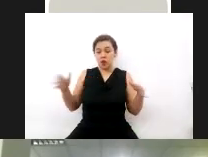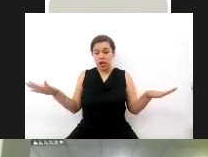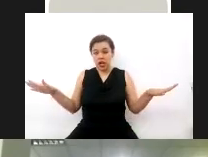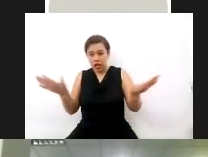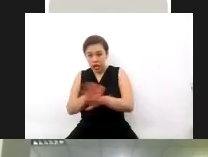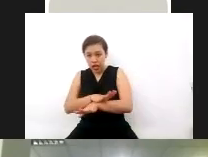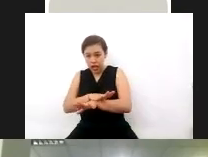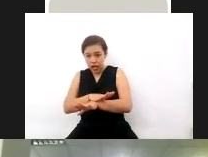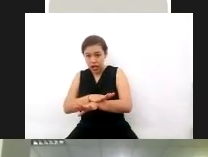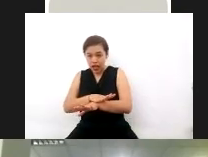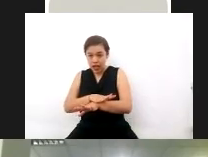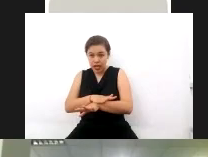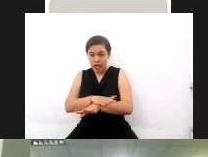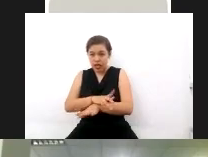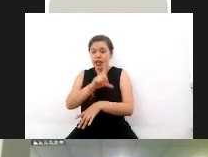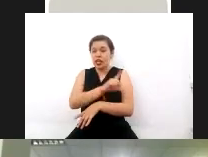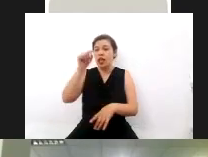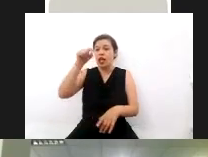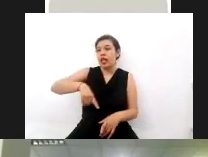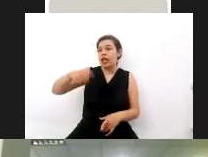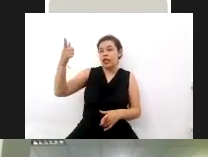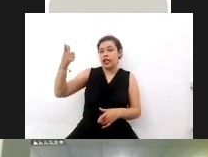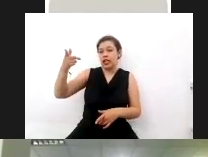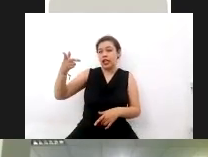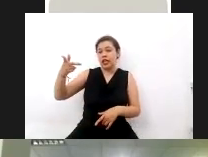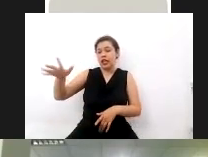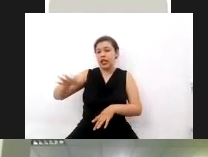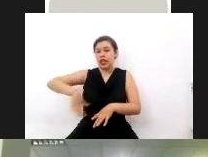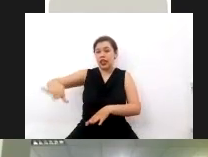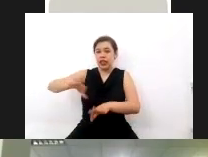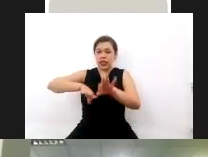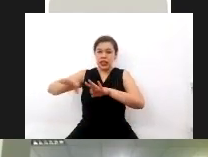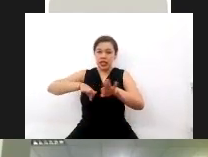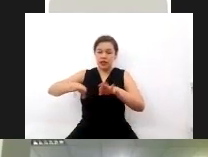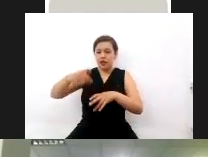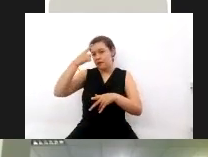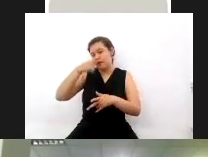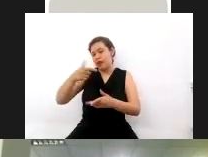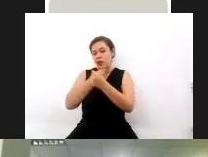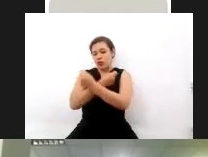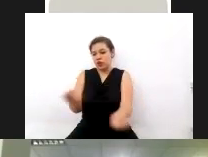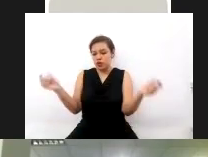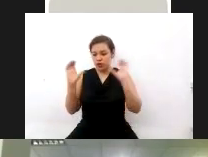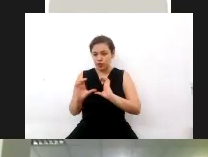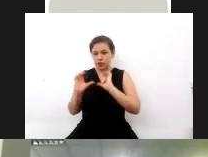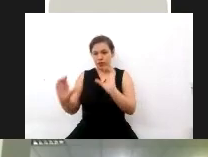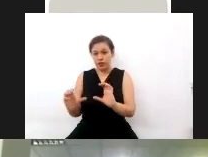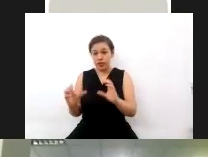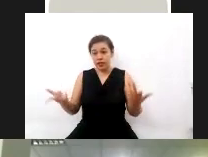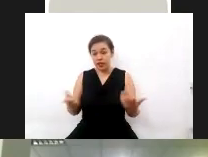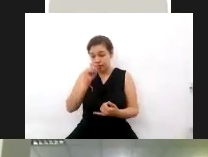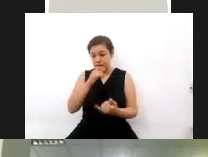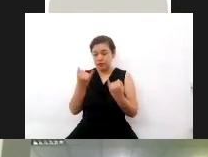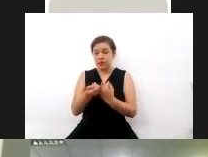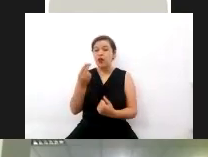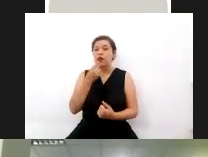y colocarse una con la que va a estar trabajando en el área de donde están los niños. Hay que utilizar